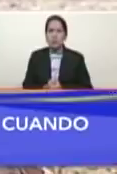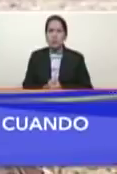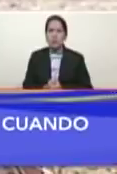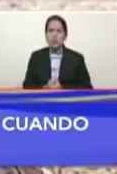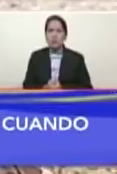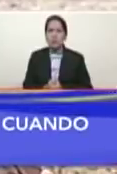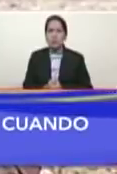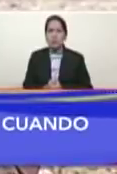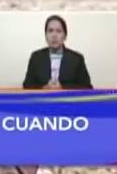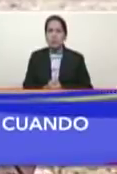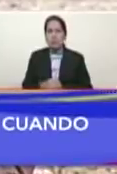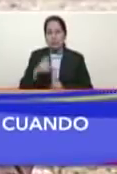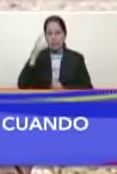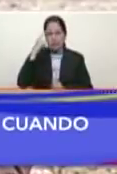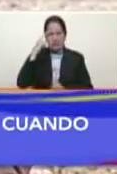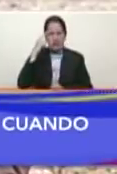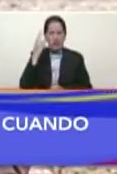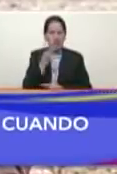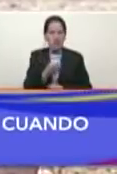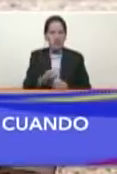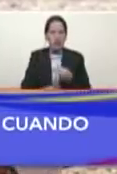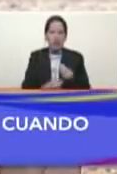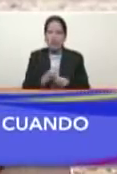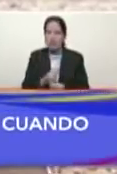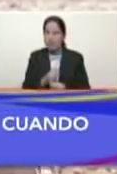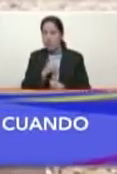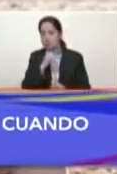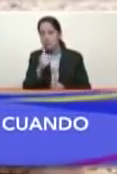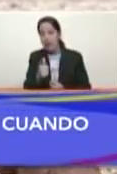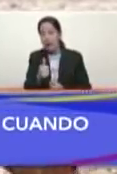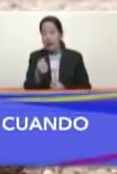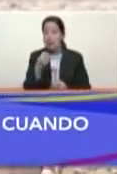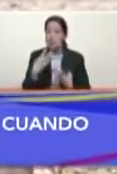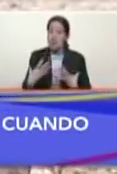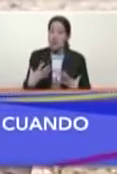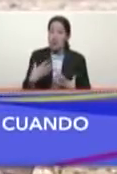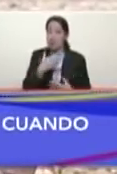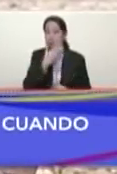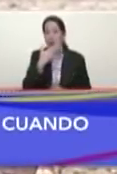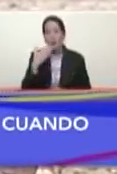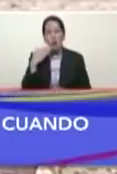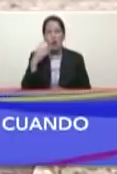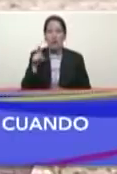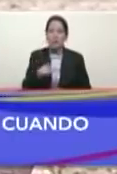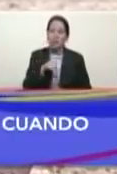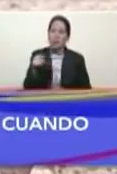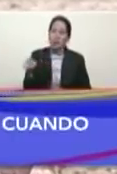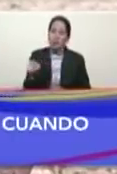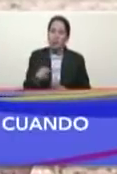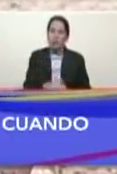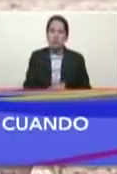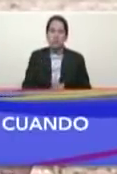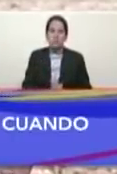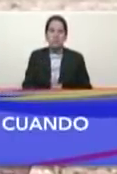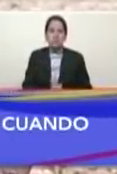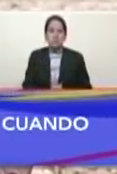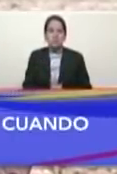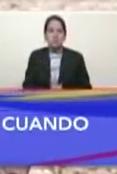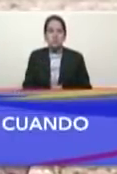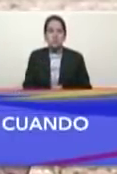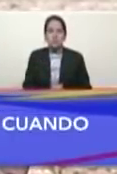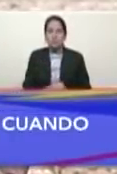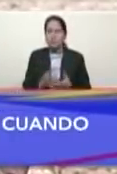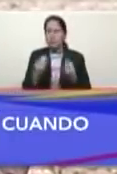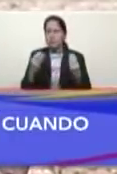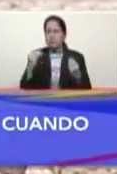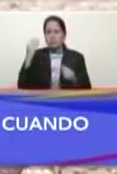sabe lo que hay que hacer, lo que está mal, lo que hay que rectificar, lo que hay que mejorar. La gente tiene mucha conciencia,